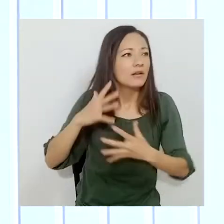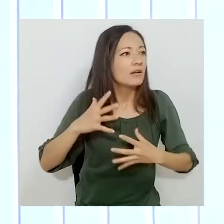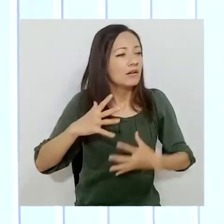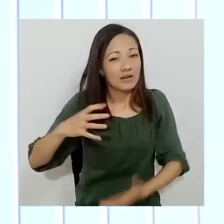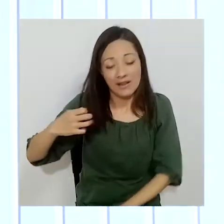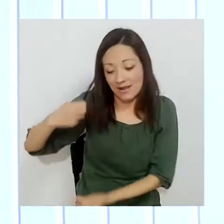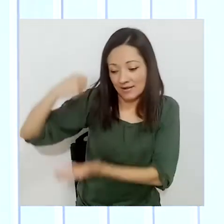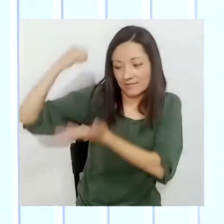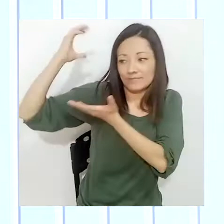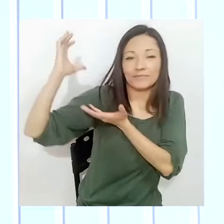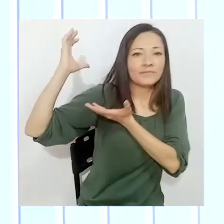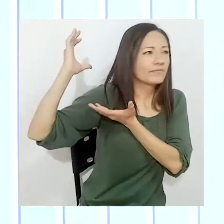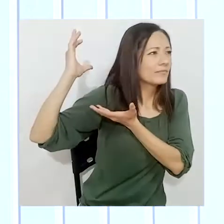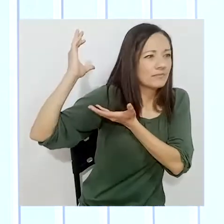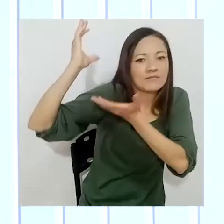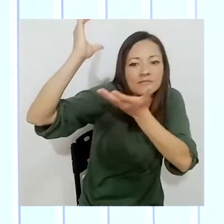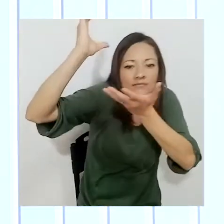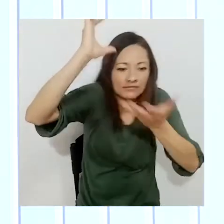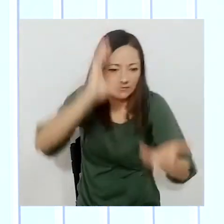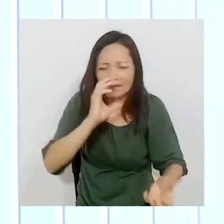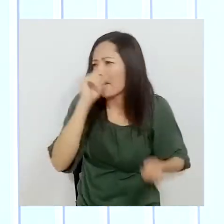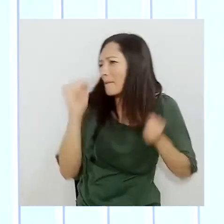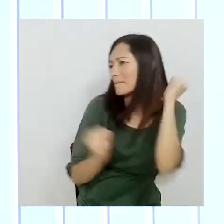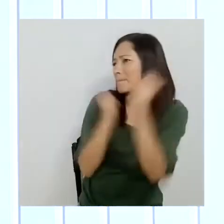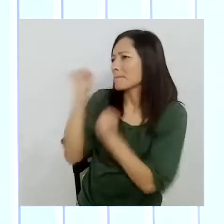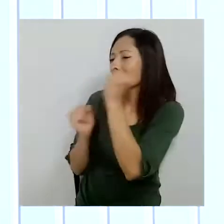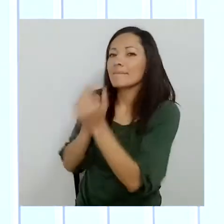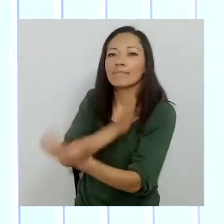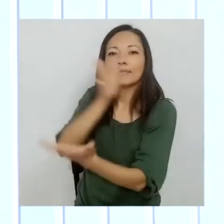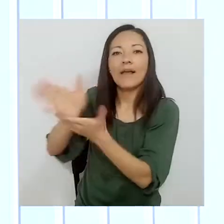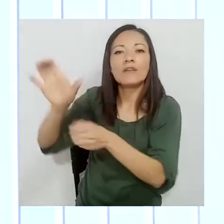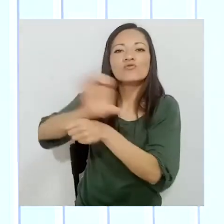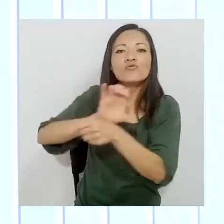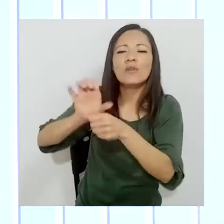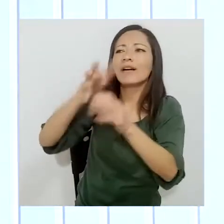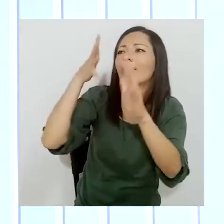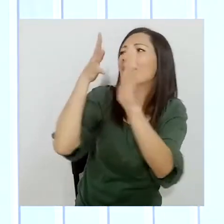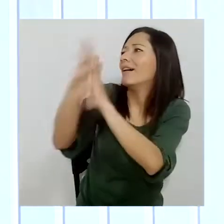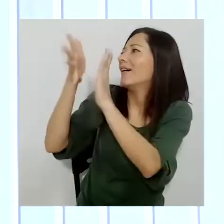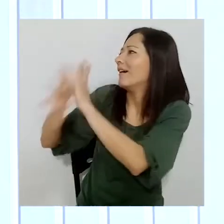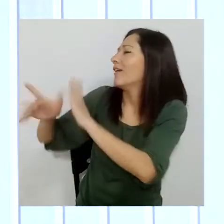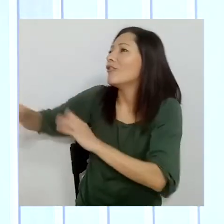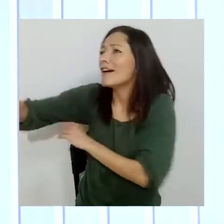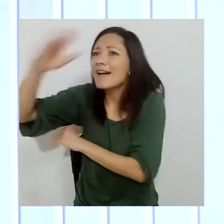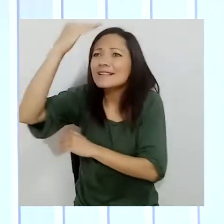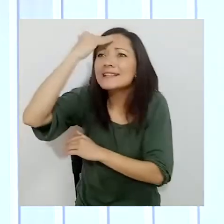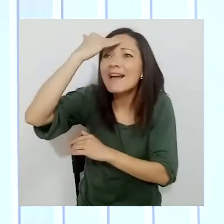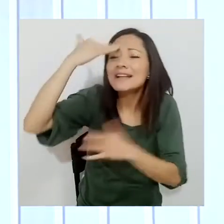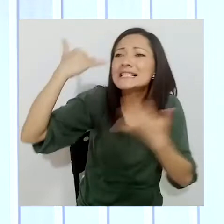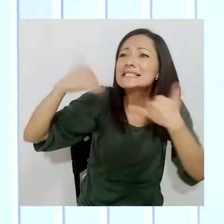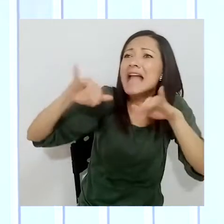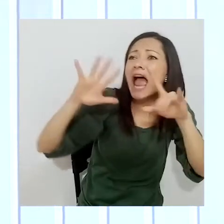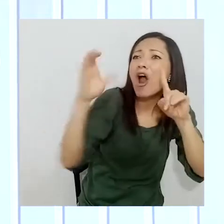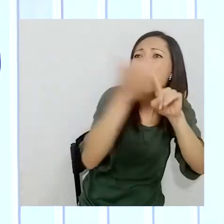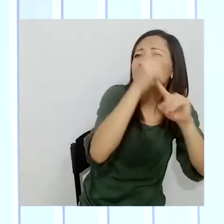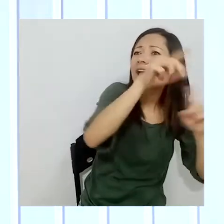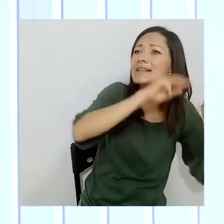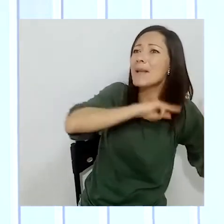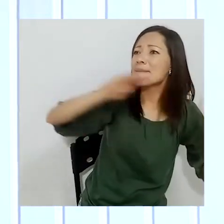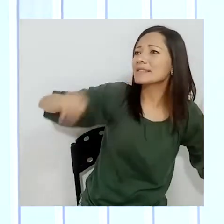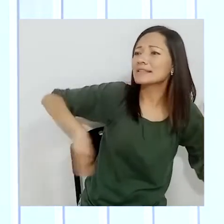su cántaro y se fue rápidamente a la ciudad a decirle a la gente, ¿sabe qué? Encontré al Mesías.